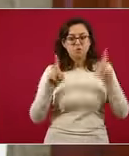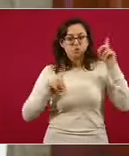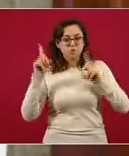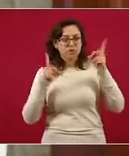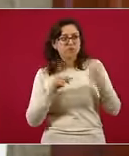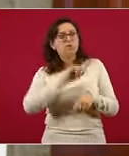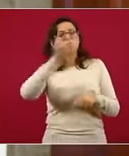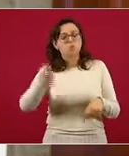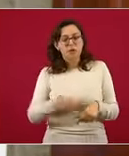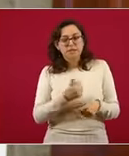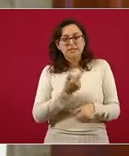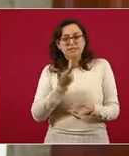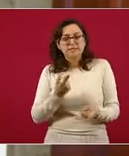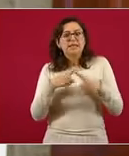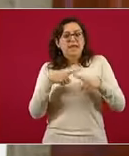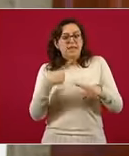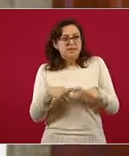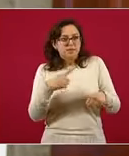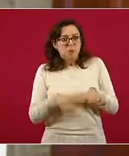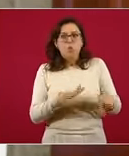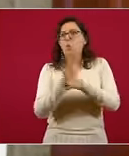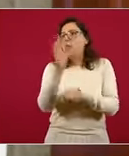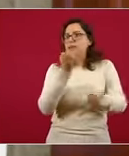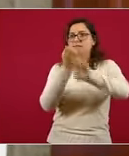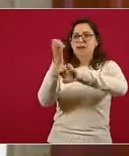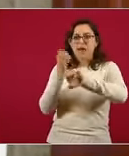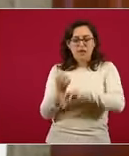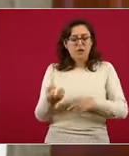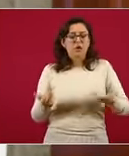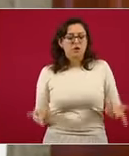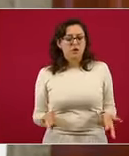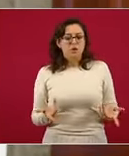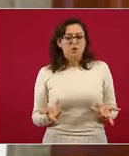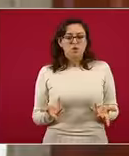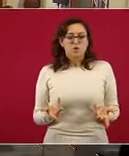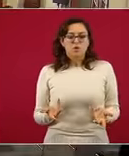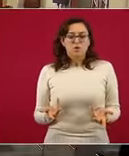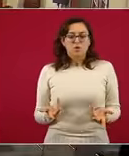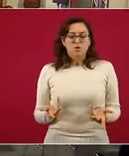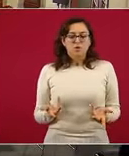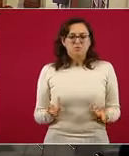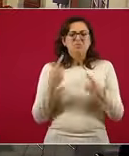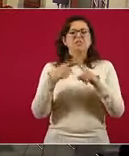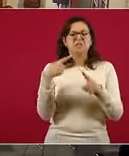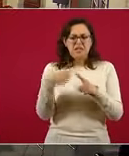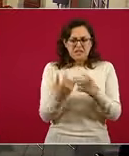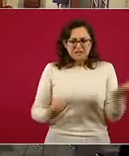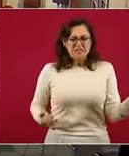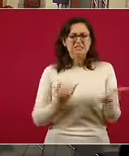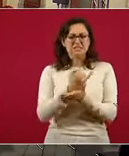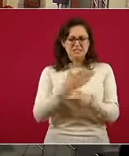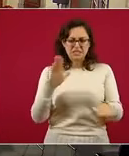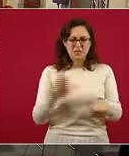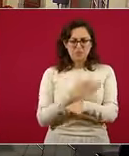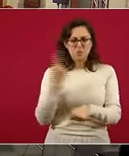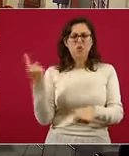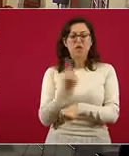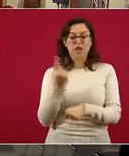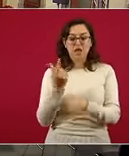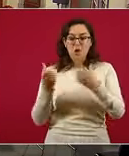siguen? ¿Quiénes nos toca? ¿Y qué, como repito, con base en qué? Si es por el número